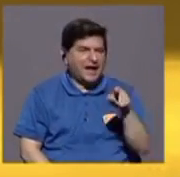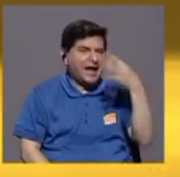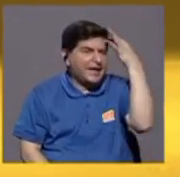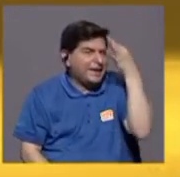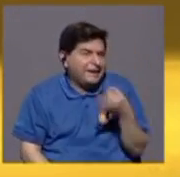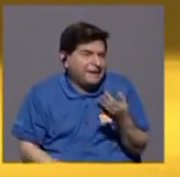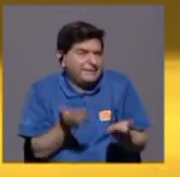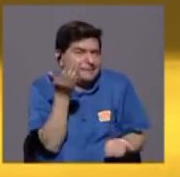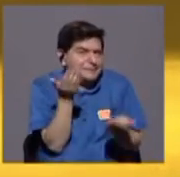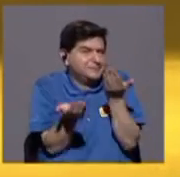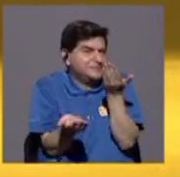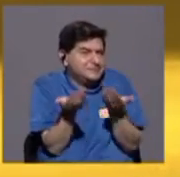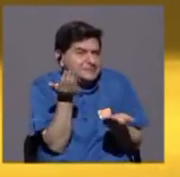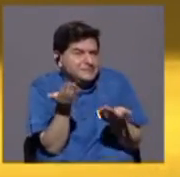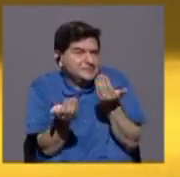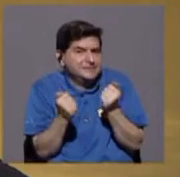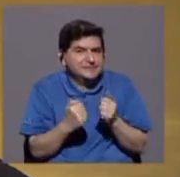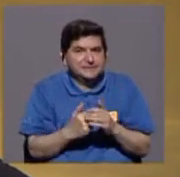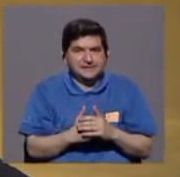parece que